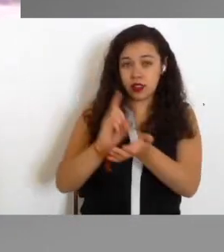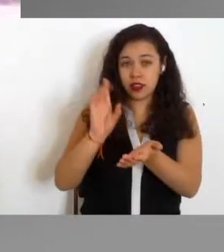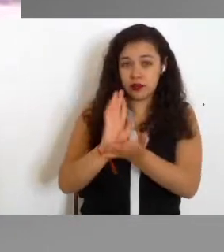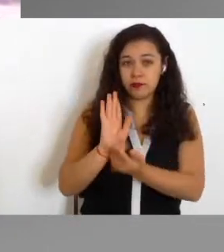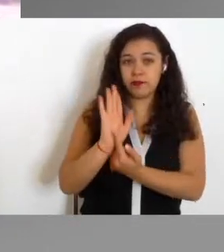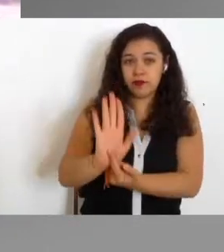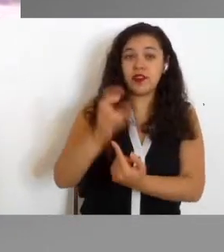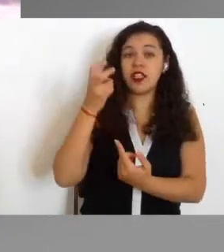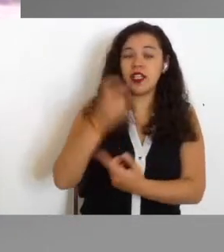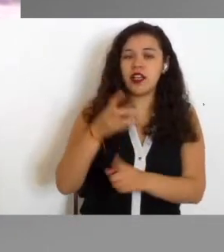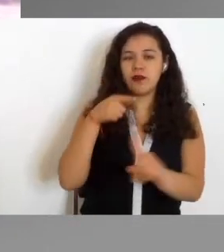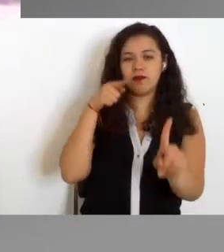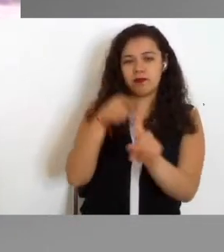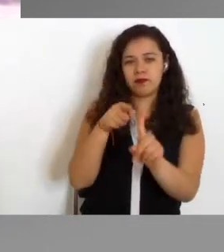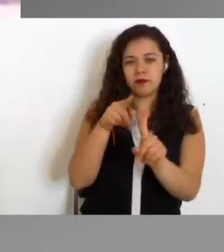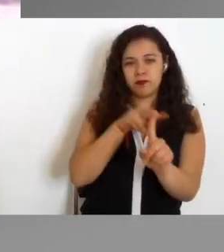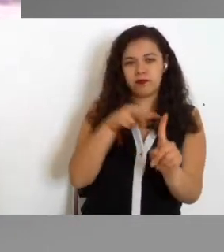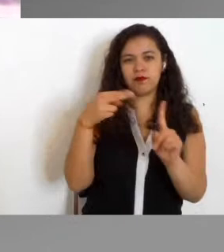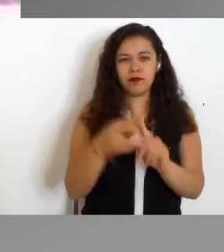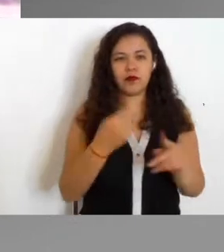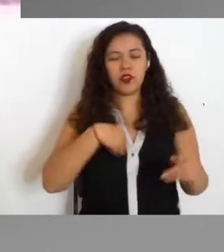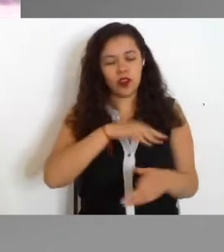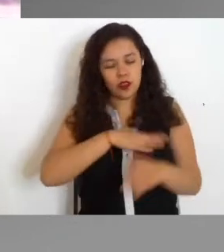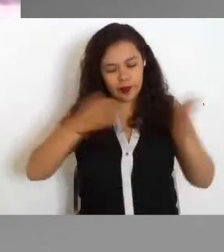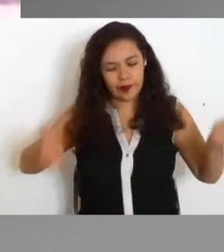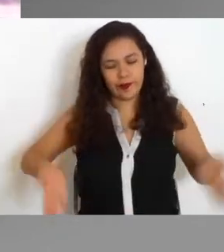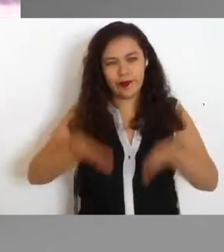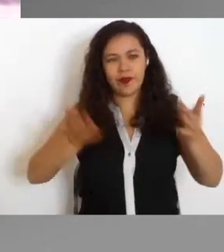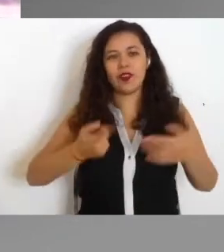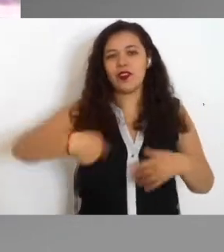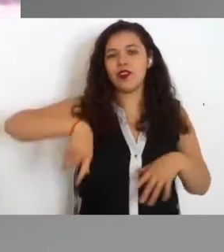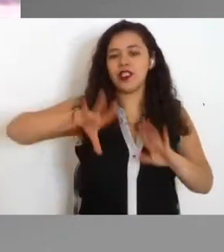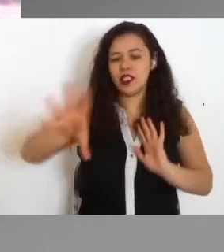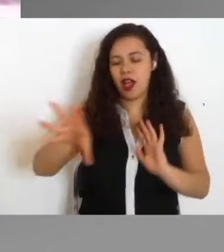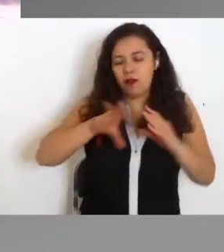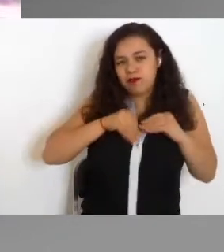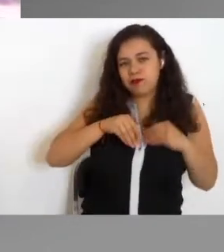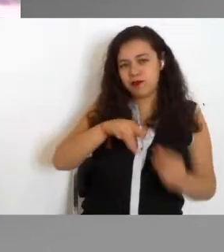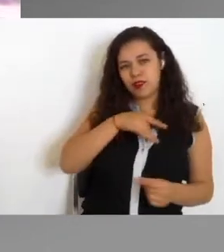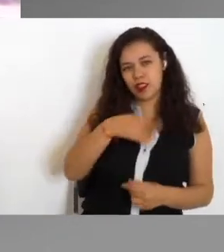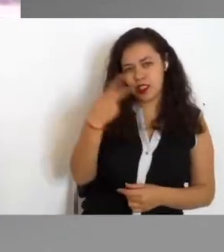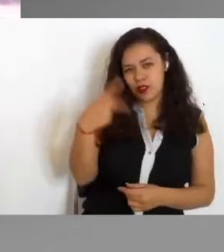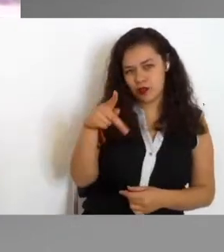finalidad del observatorio, por lo tanto, los animamos a que se lo apropien.